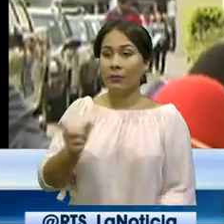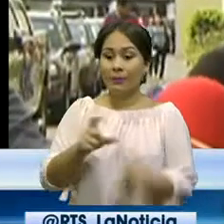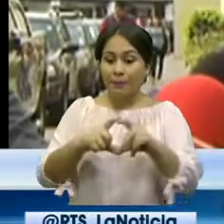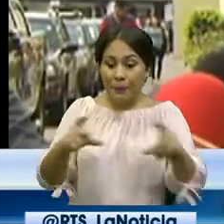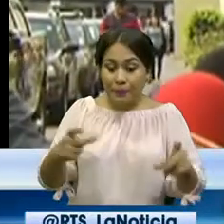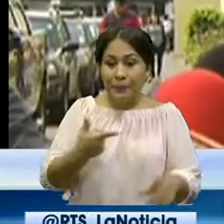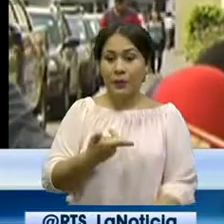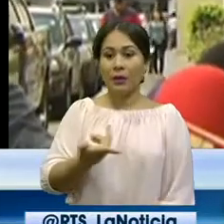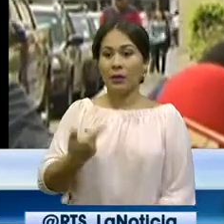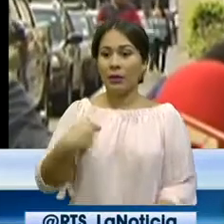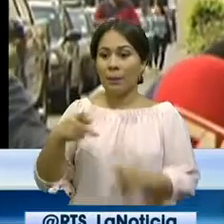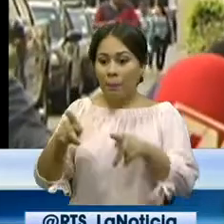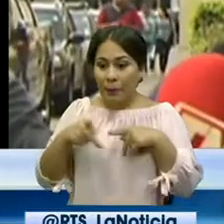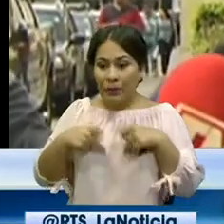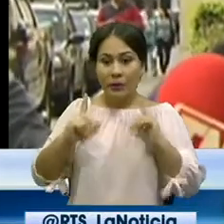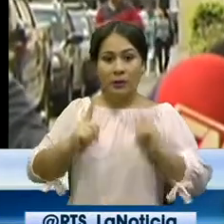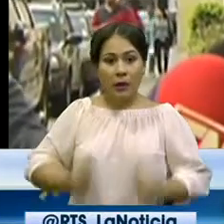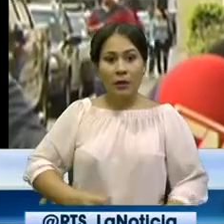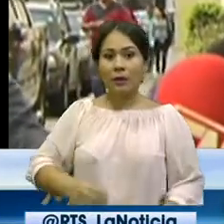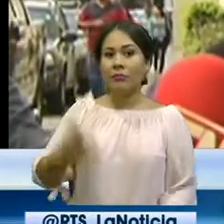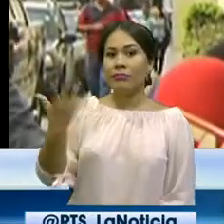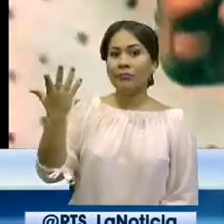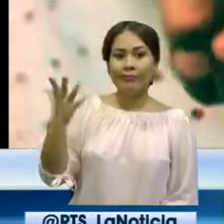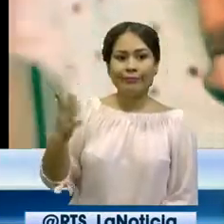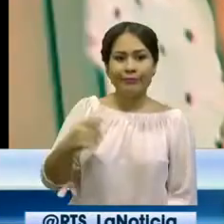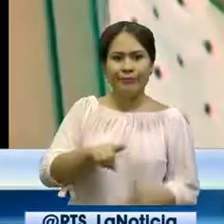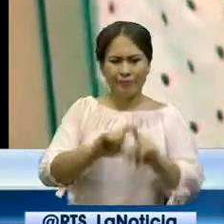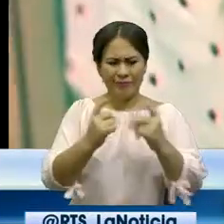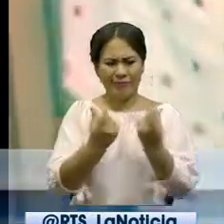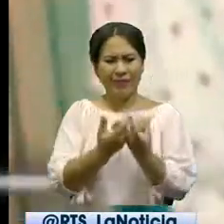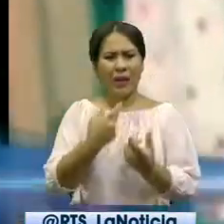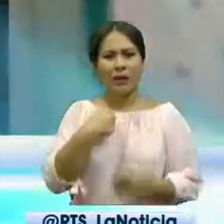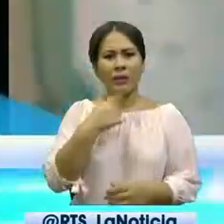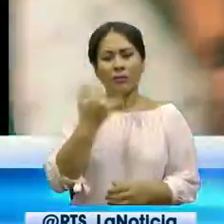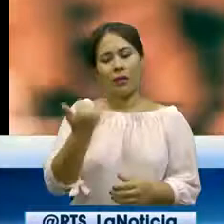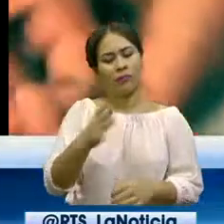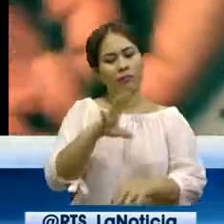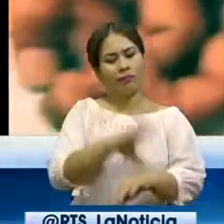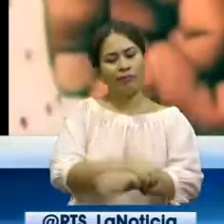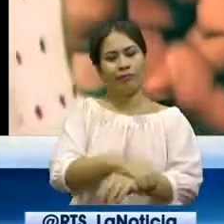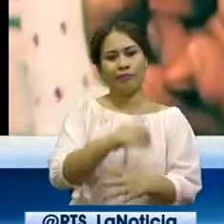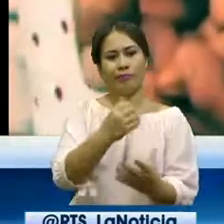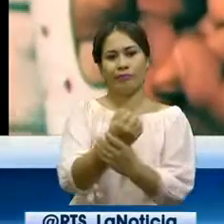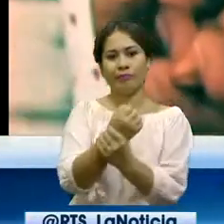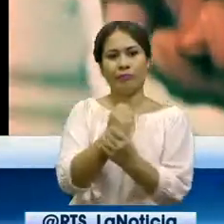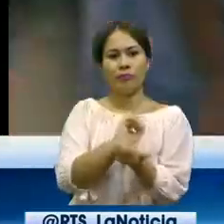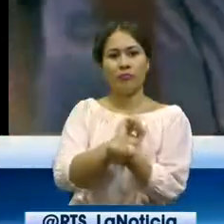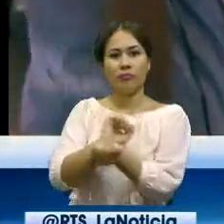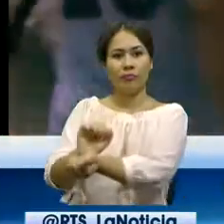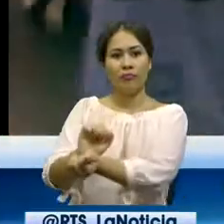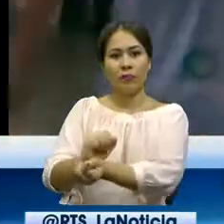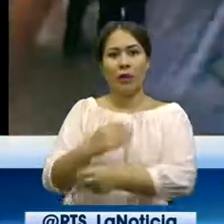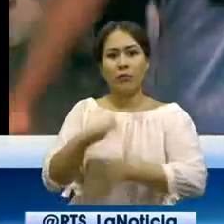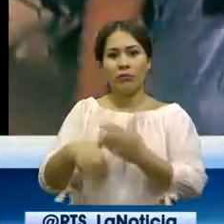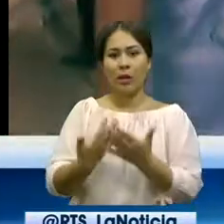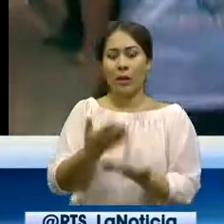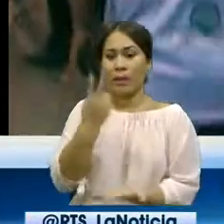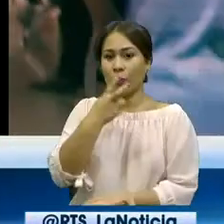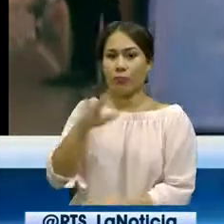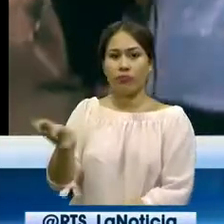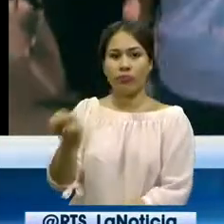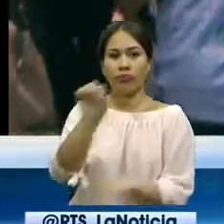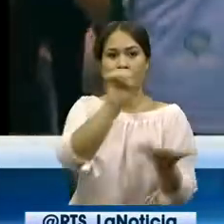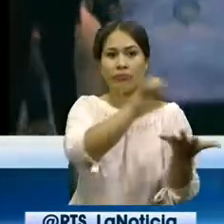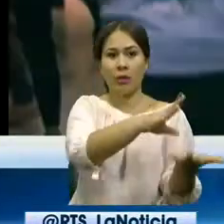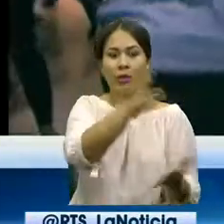registro sanitario también carecía en estos productos. Les colocaron las esposas y con todas las evidencias los trasladaron hasta la unidad